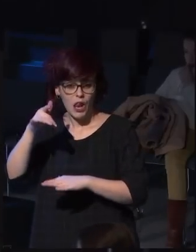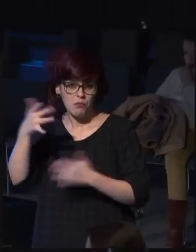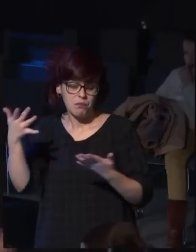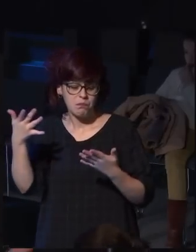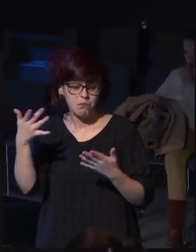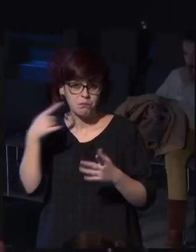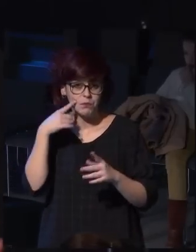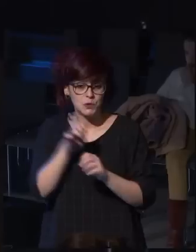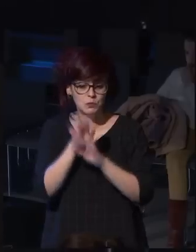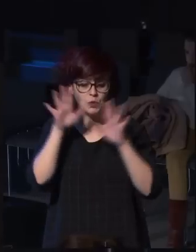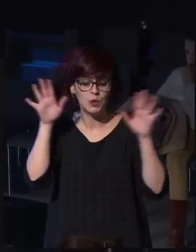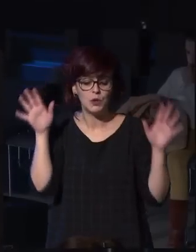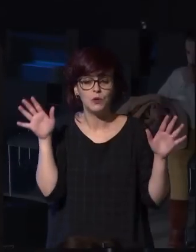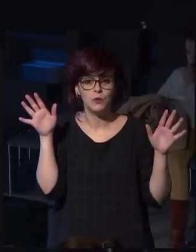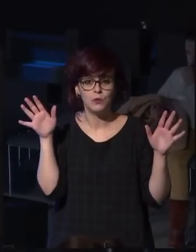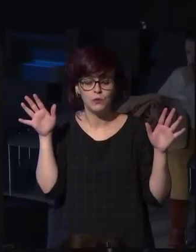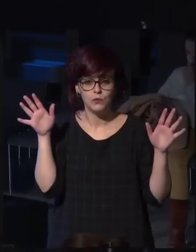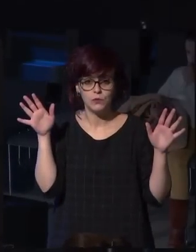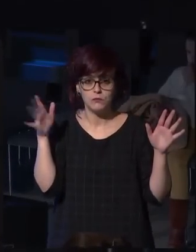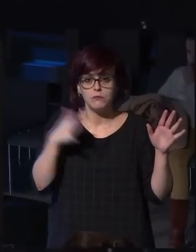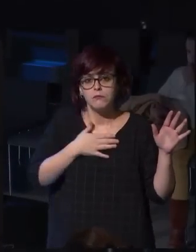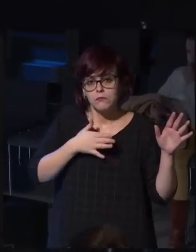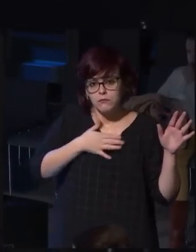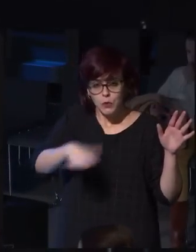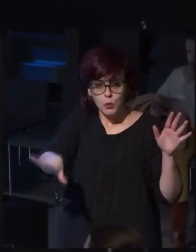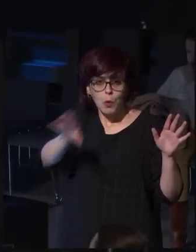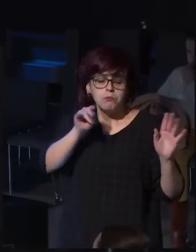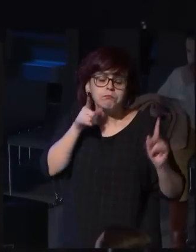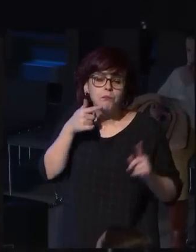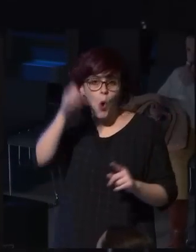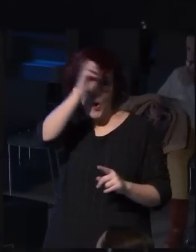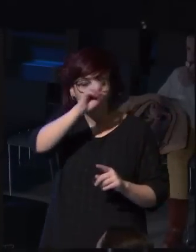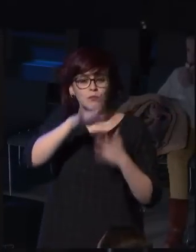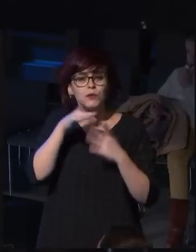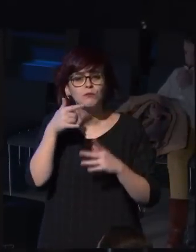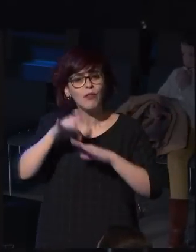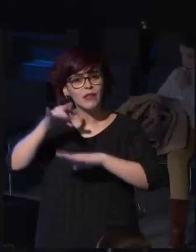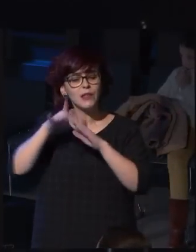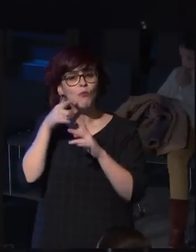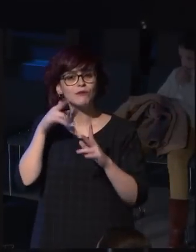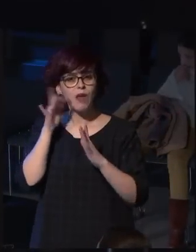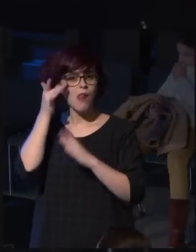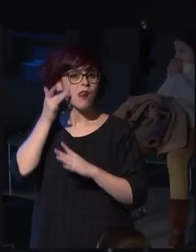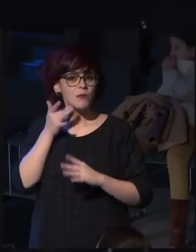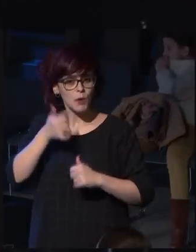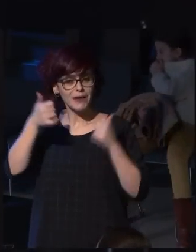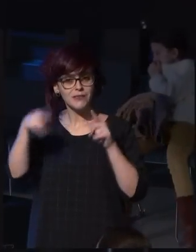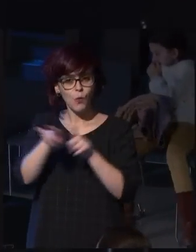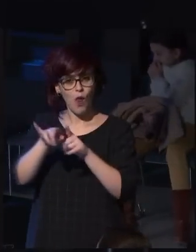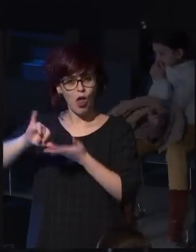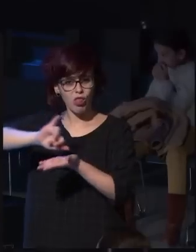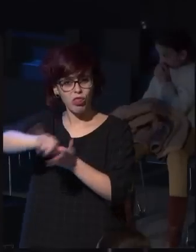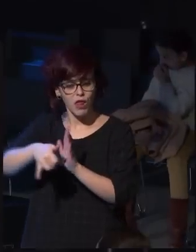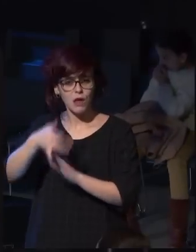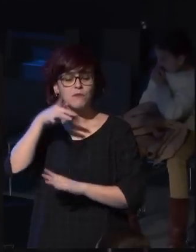como se ve, esta es mi interpretación, ¿no? Pero en la parte digital suena todo más limpio, está todo más cerca, pero hay mucha